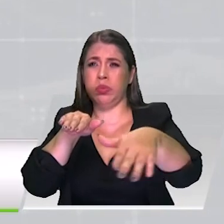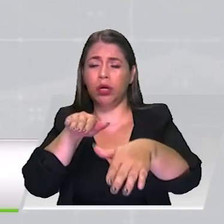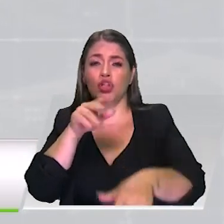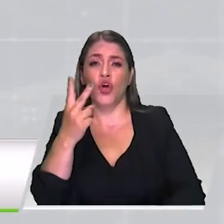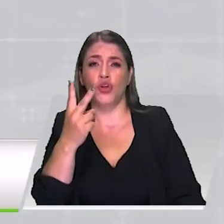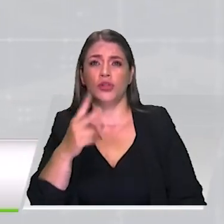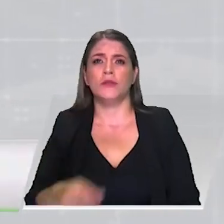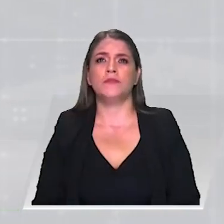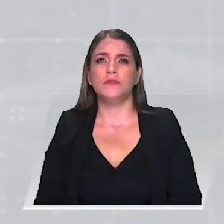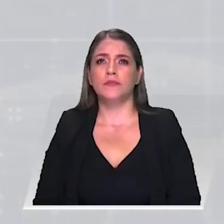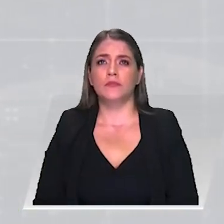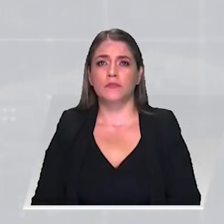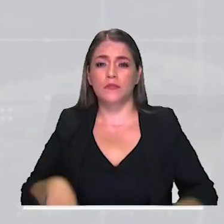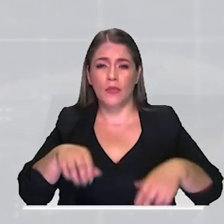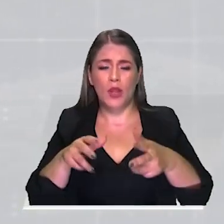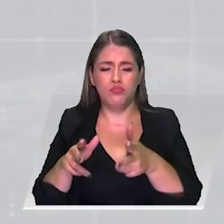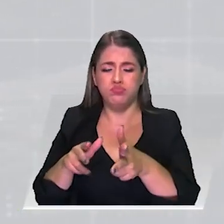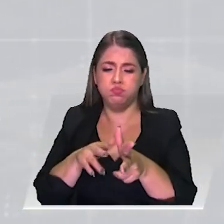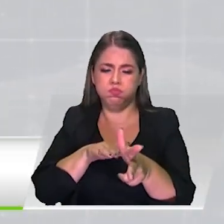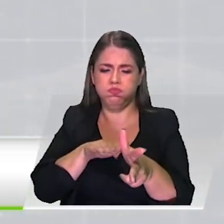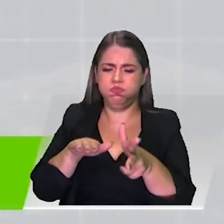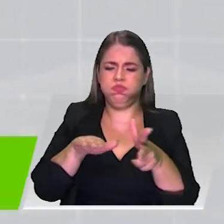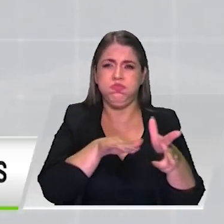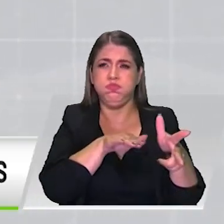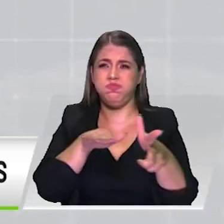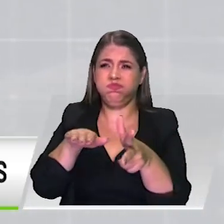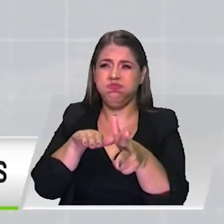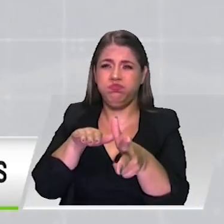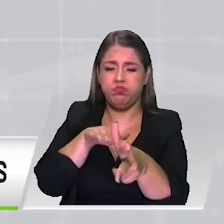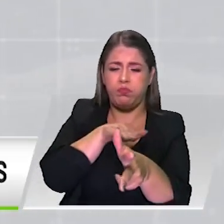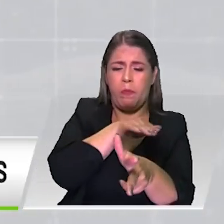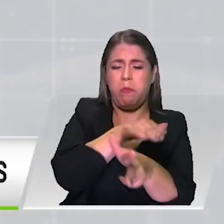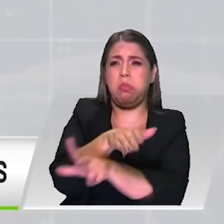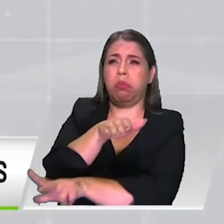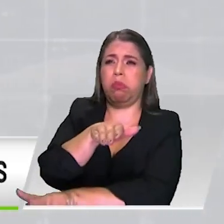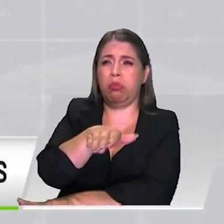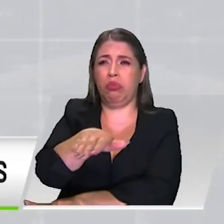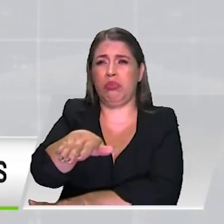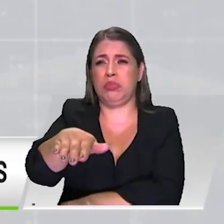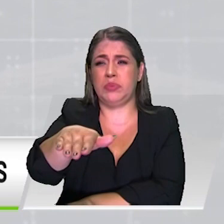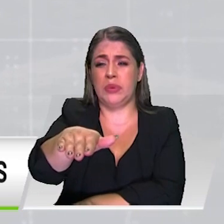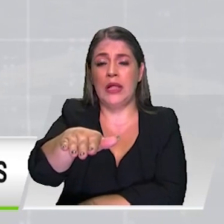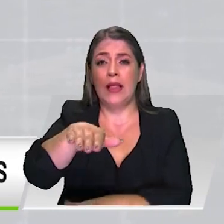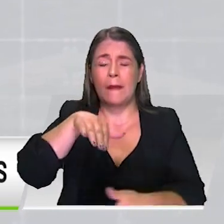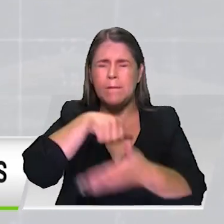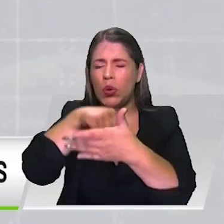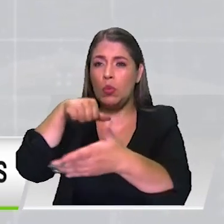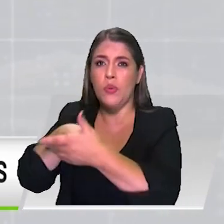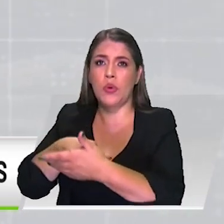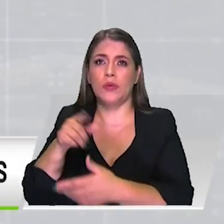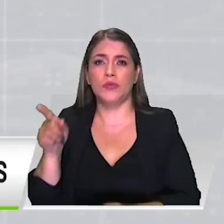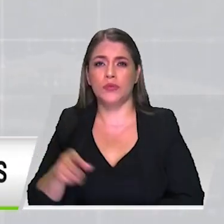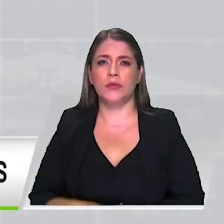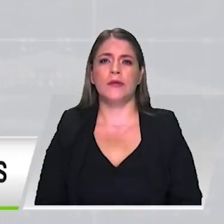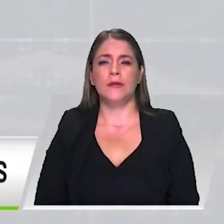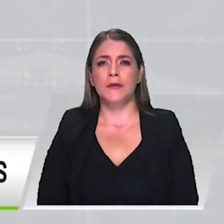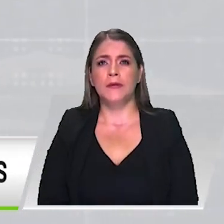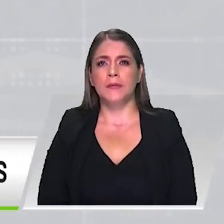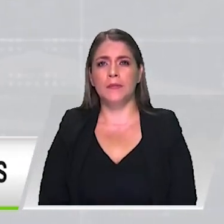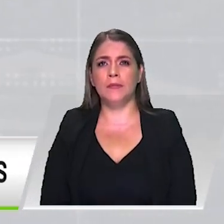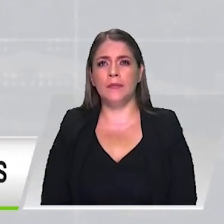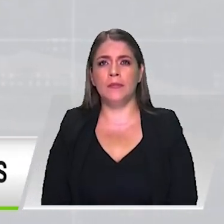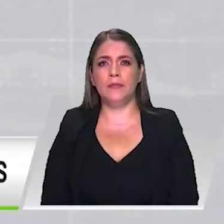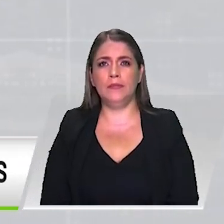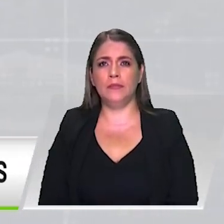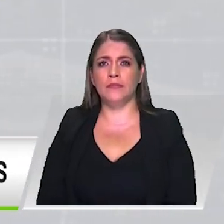una motocicleta en un intento de adelantarla, ocasionando la caída del conductor tras sacarlo de la calzada sobre la cual transitaba.